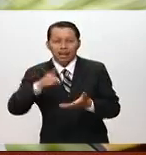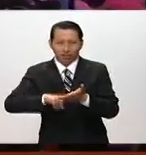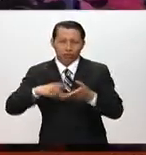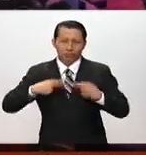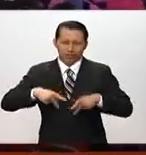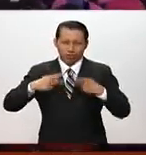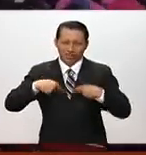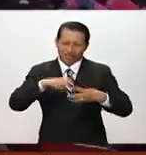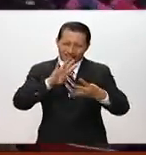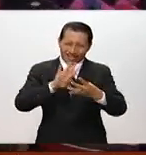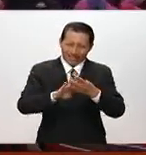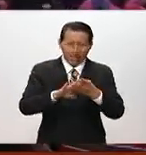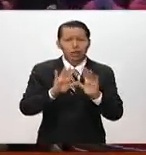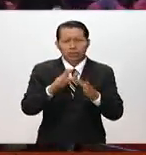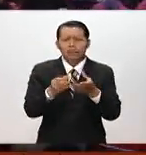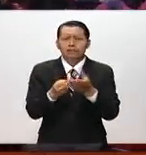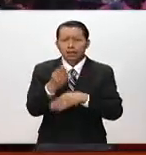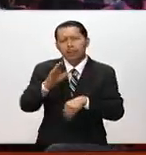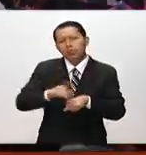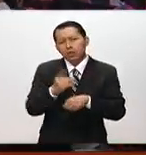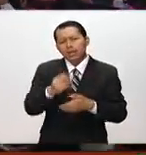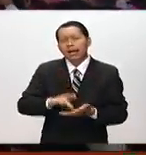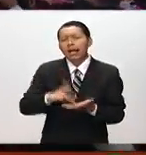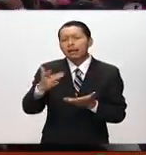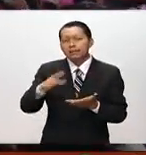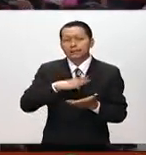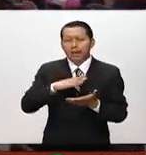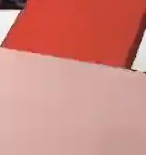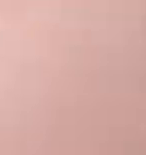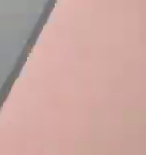integrantes gracias a la asistencia jurídica que se les ha dado.